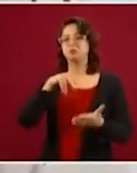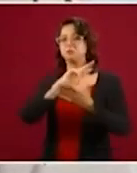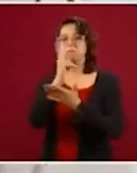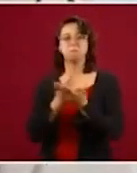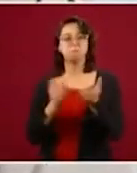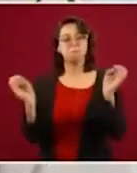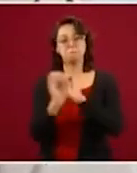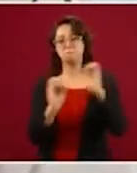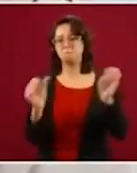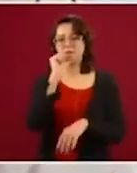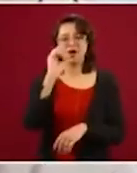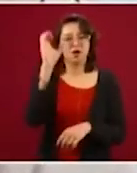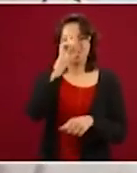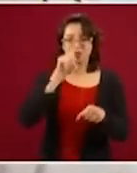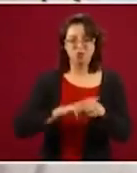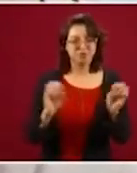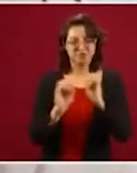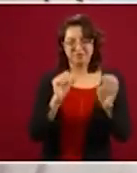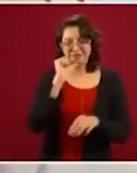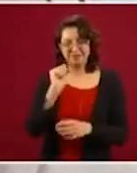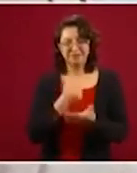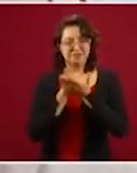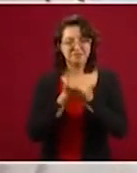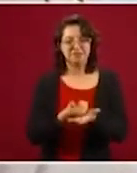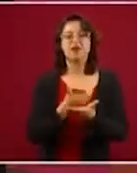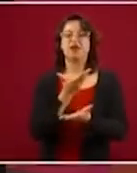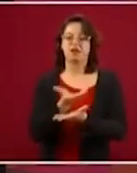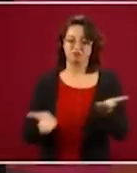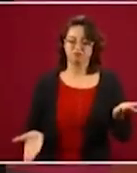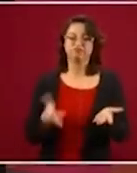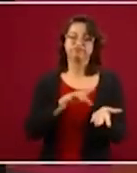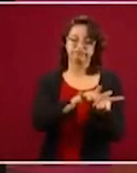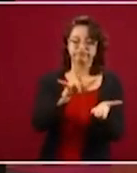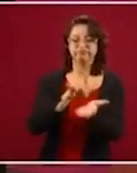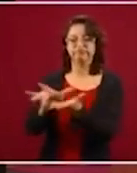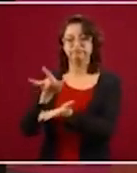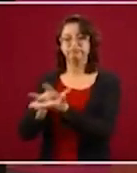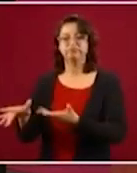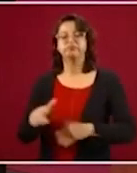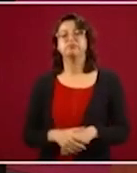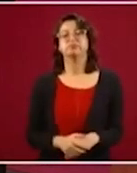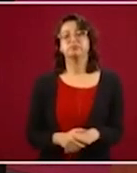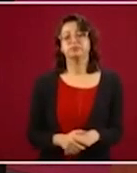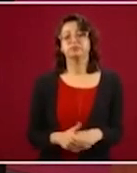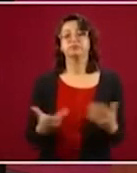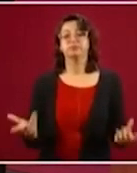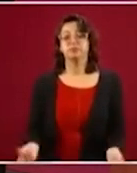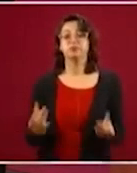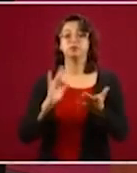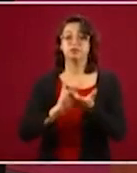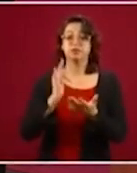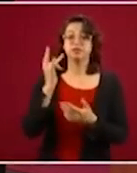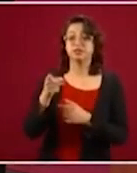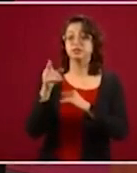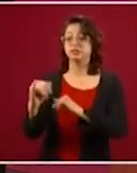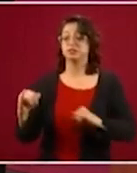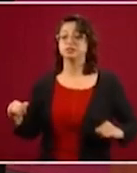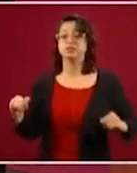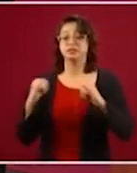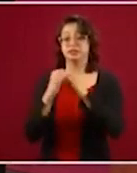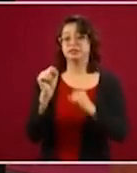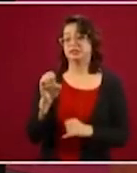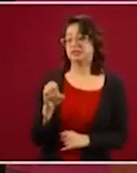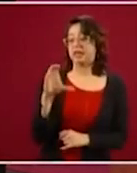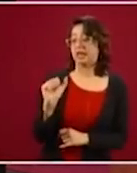programa de cultura queremos agradecer la articulación por parte de una institución resistente y perseverante como el secam